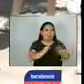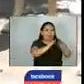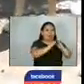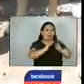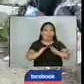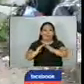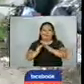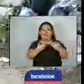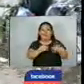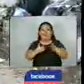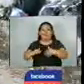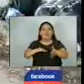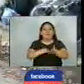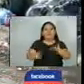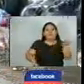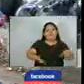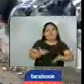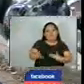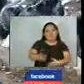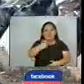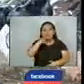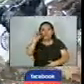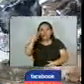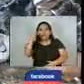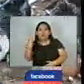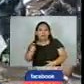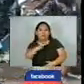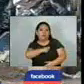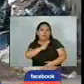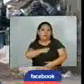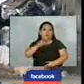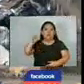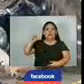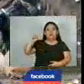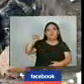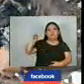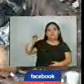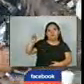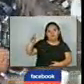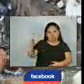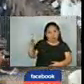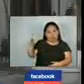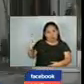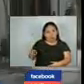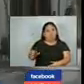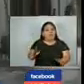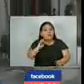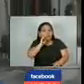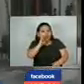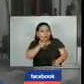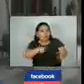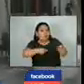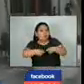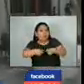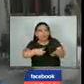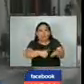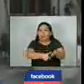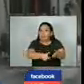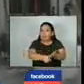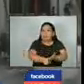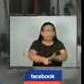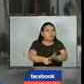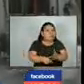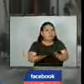colonias y comunidades del municipio, aseguró Simón Paz, concejal de ese lugar. Se trata de un mal manejo por parte de la comuna,